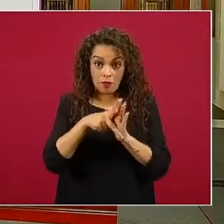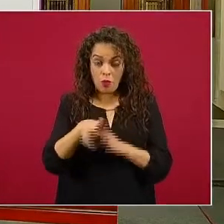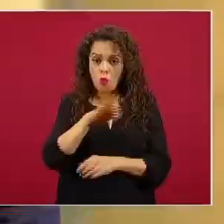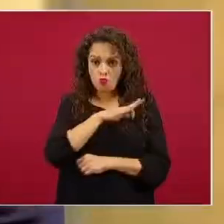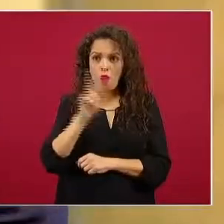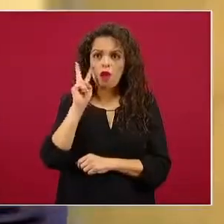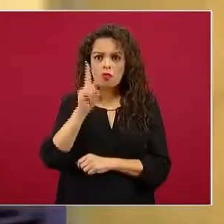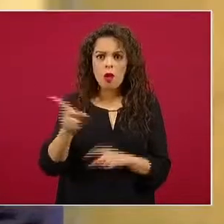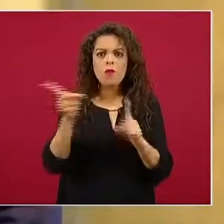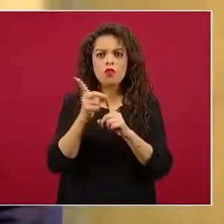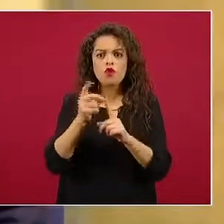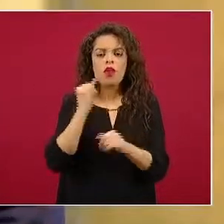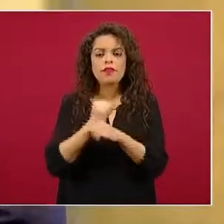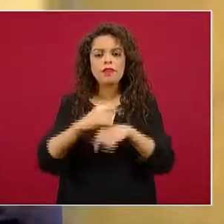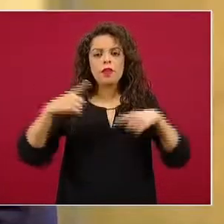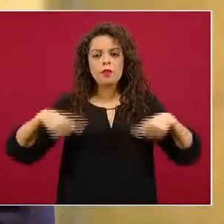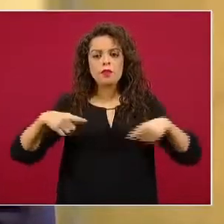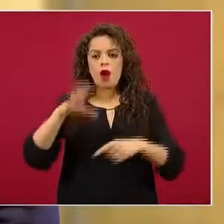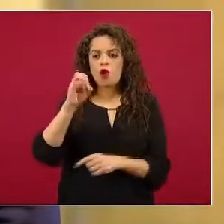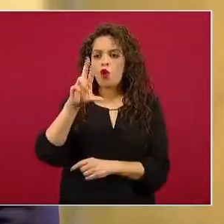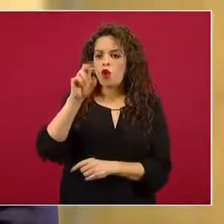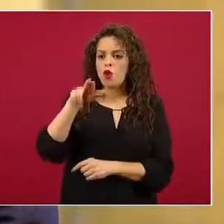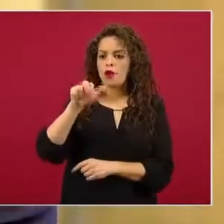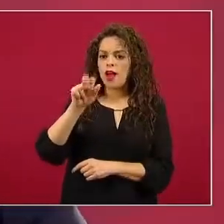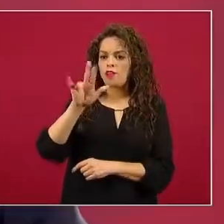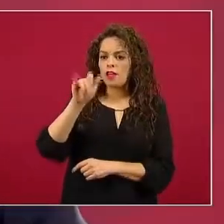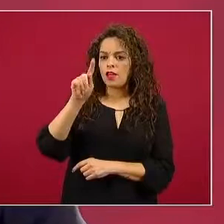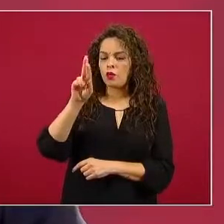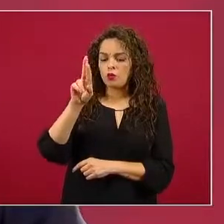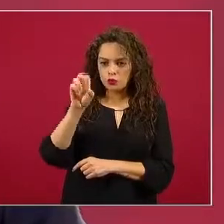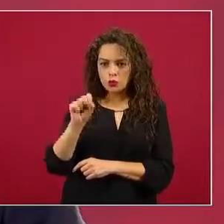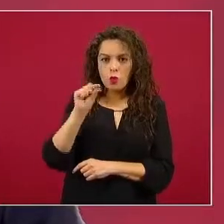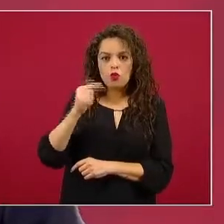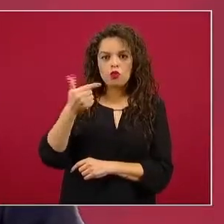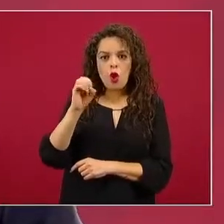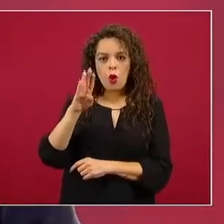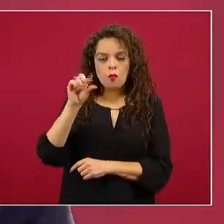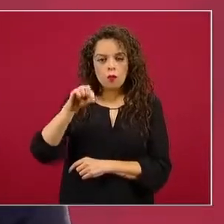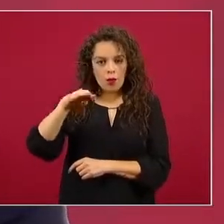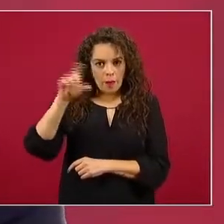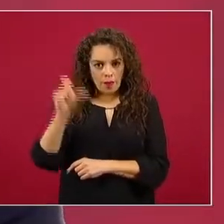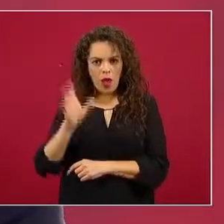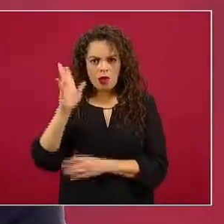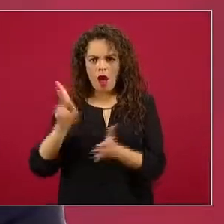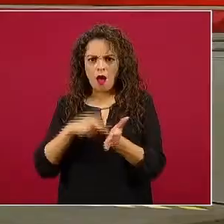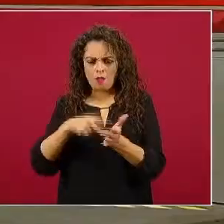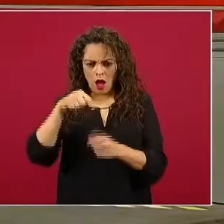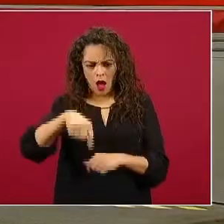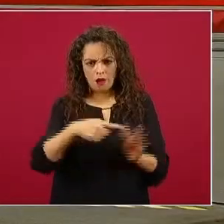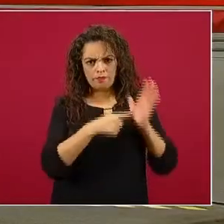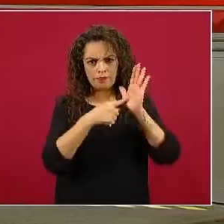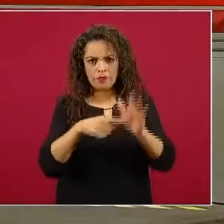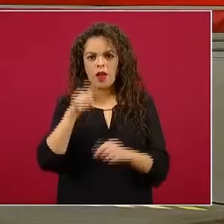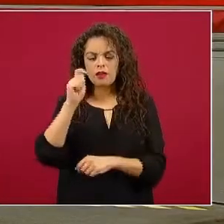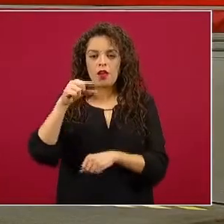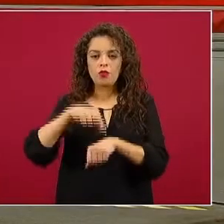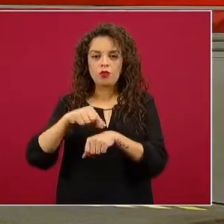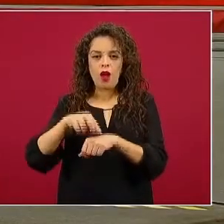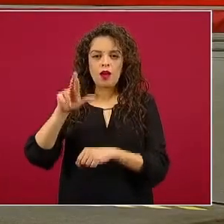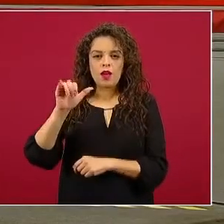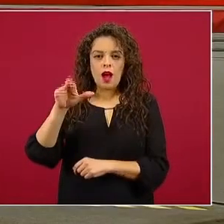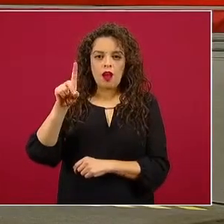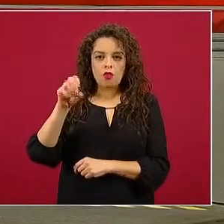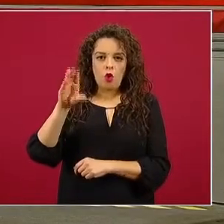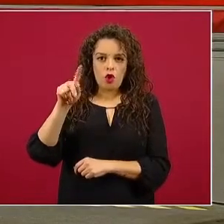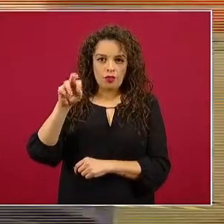de coronavirus.gov.mx, ya los hemos presentado públicamente aquí el doctor Ricardo Cortés, para mostrar qué